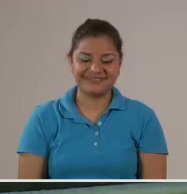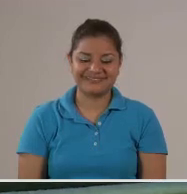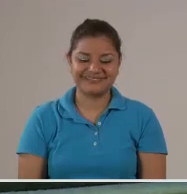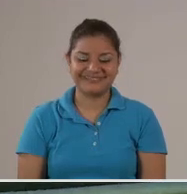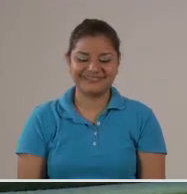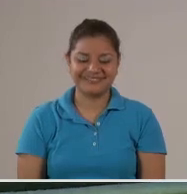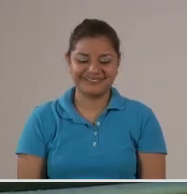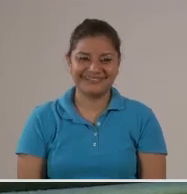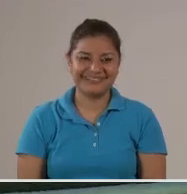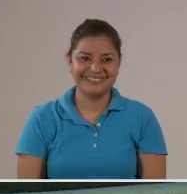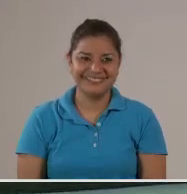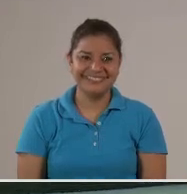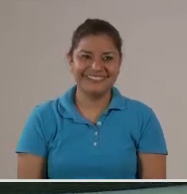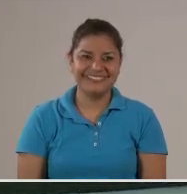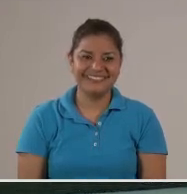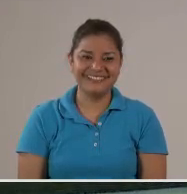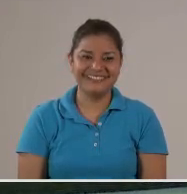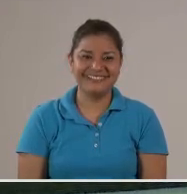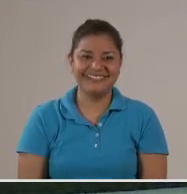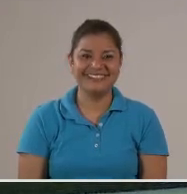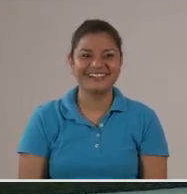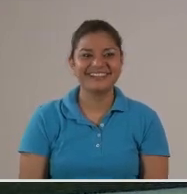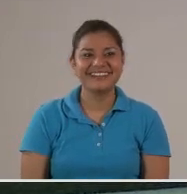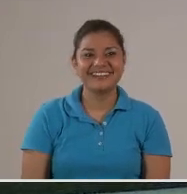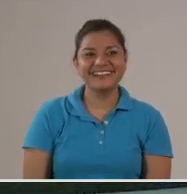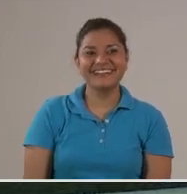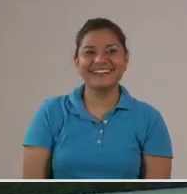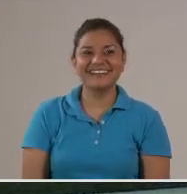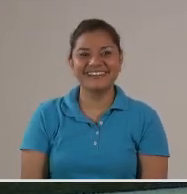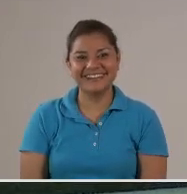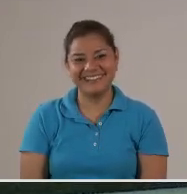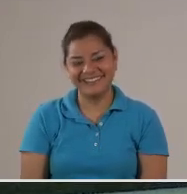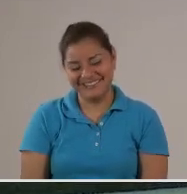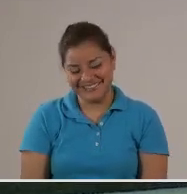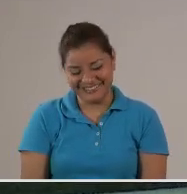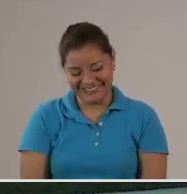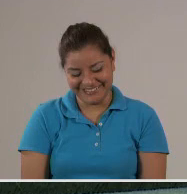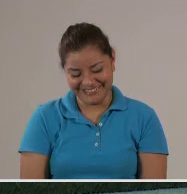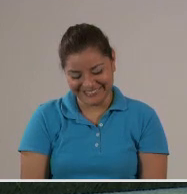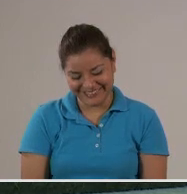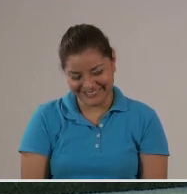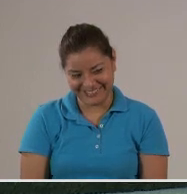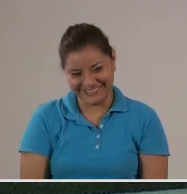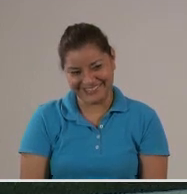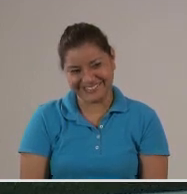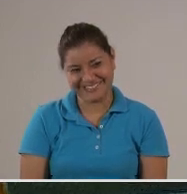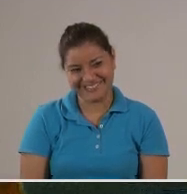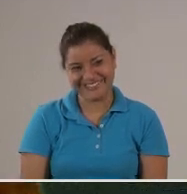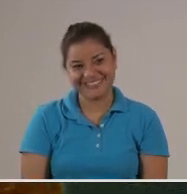ya me sieron sentir mal porque como que a usted no lo vacunaron de